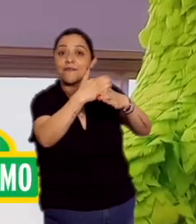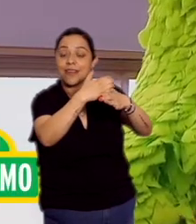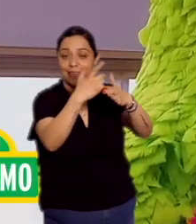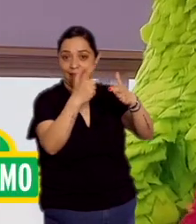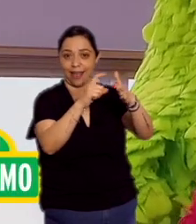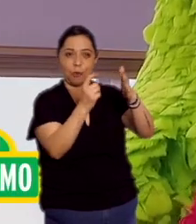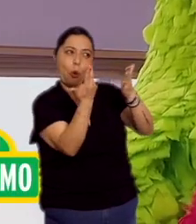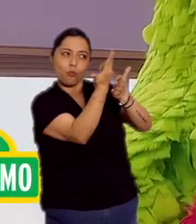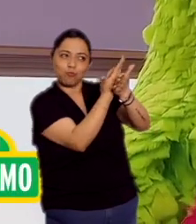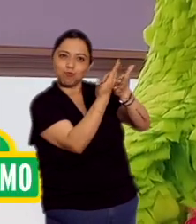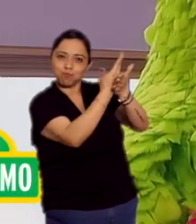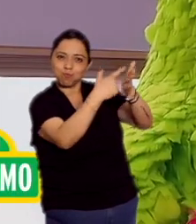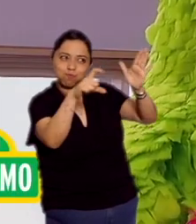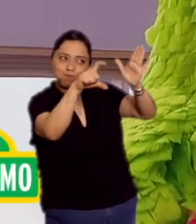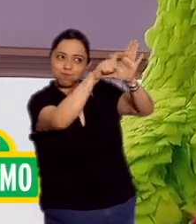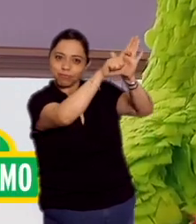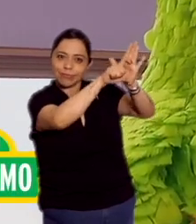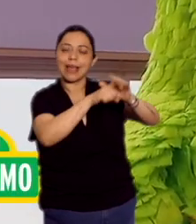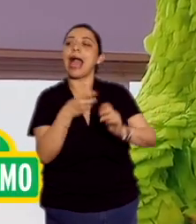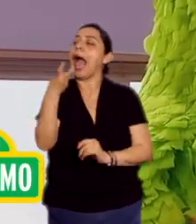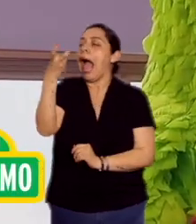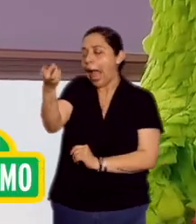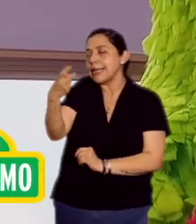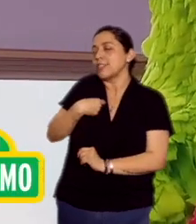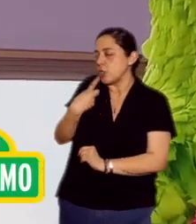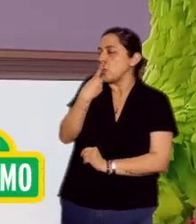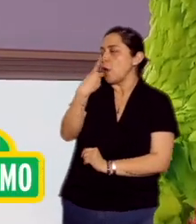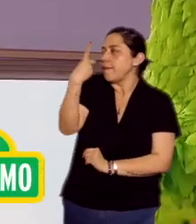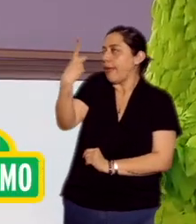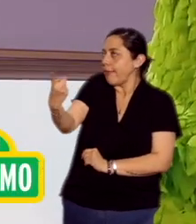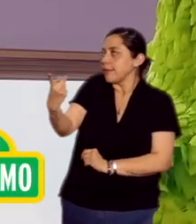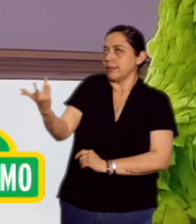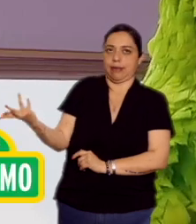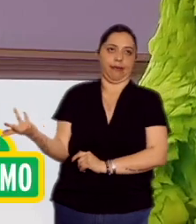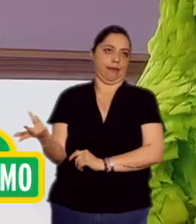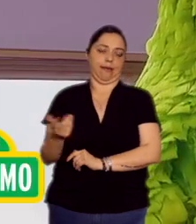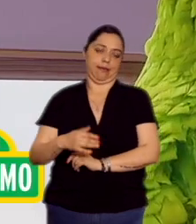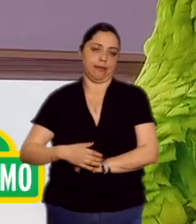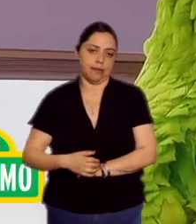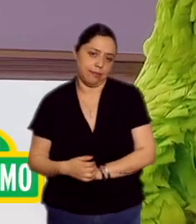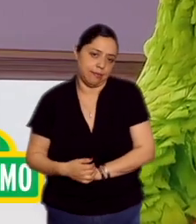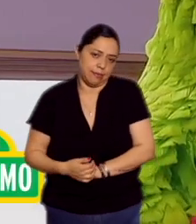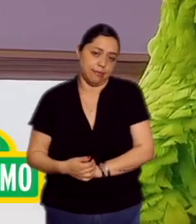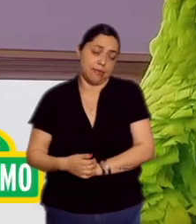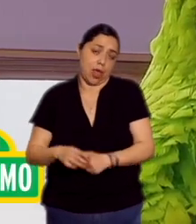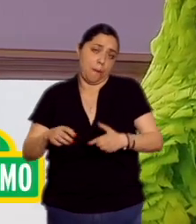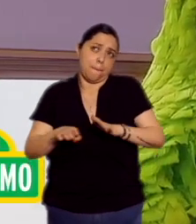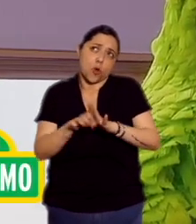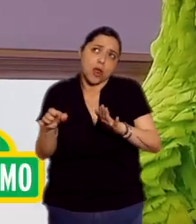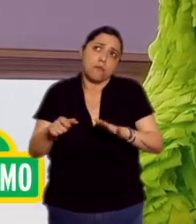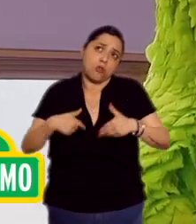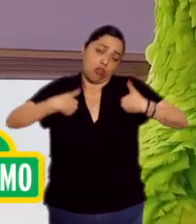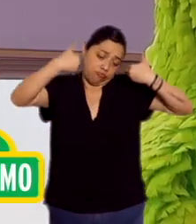Eso era exactamente lo que yo iba a decir. Una figura como yo.